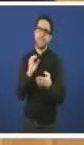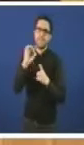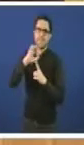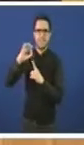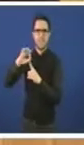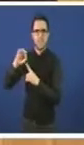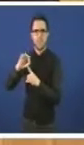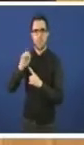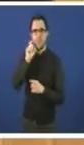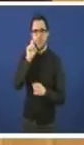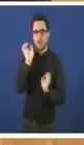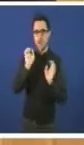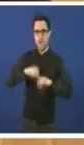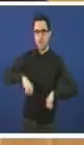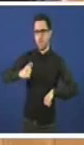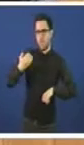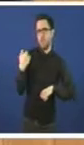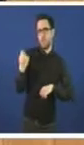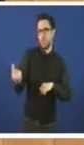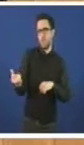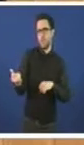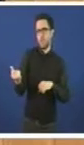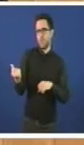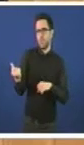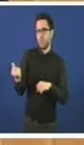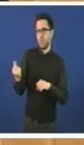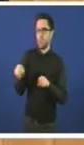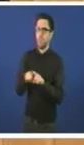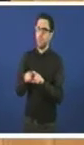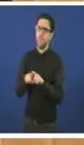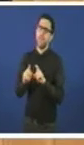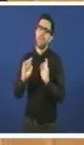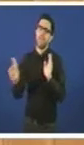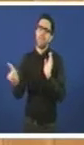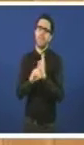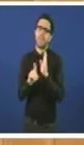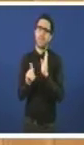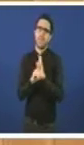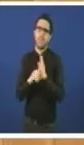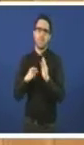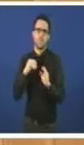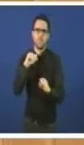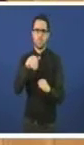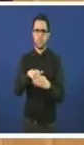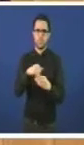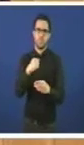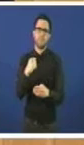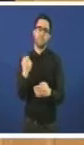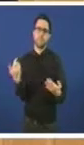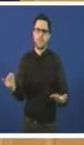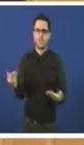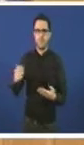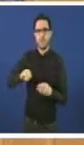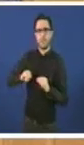que acaban de aprobar lógicamente con fuerza que llegan los decretos a este gobierno sobre mandado